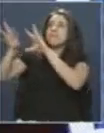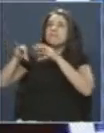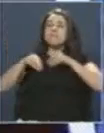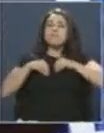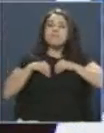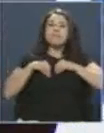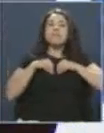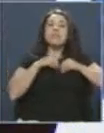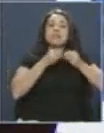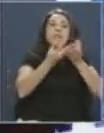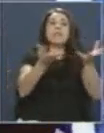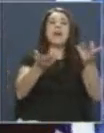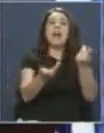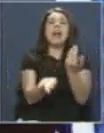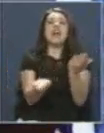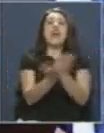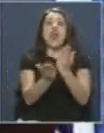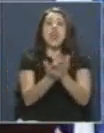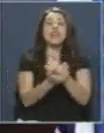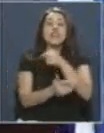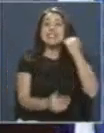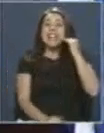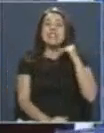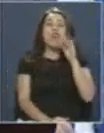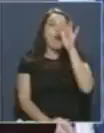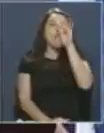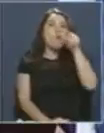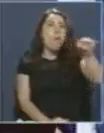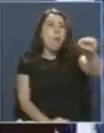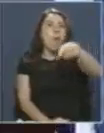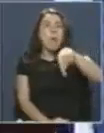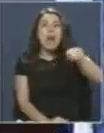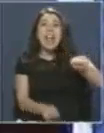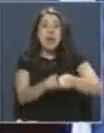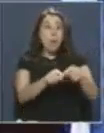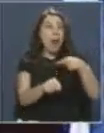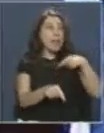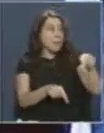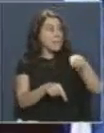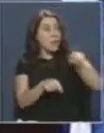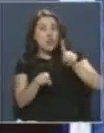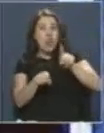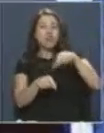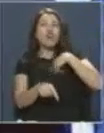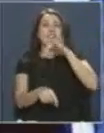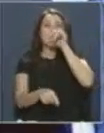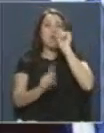y se burla y humilla a quienes no están en esa condición.